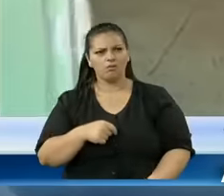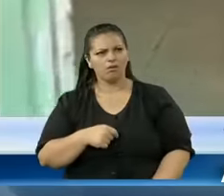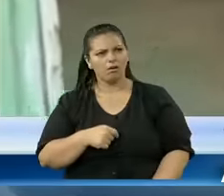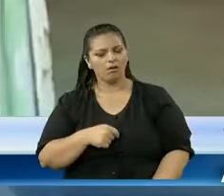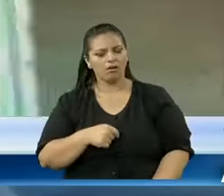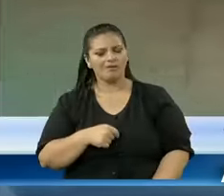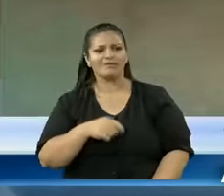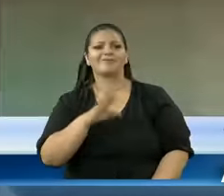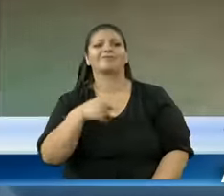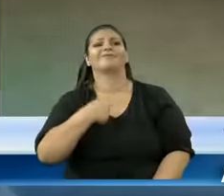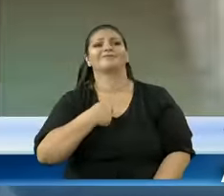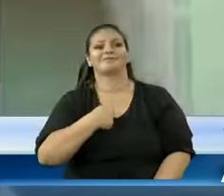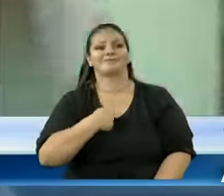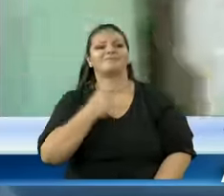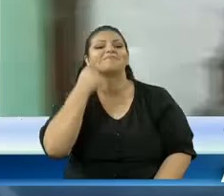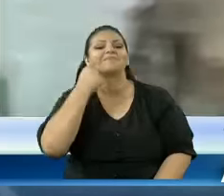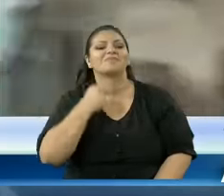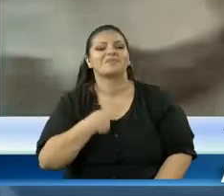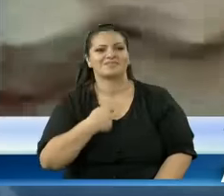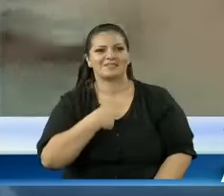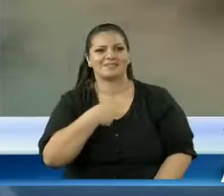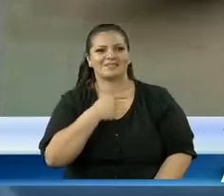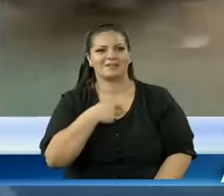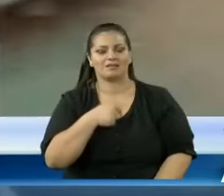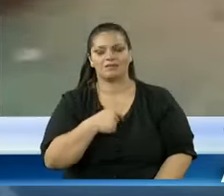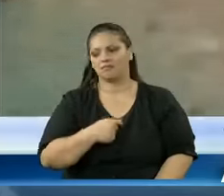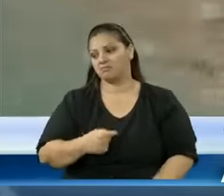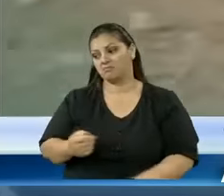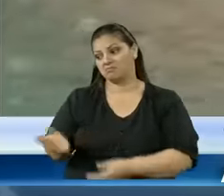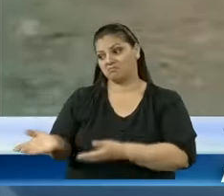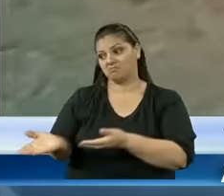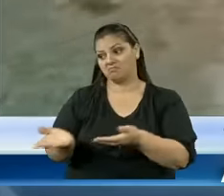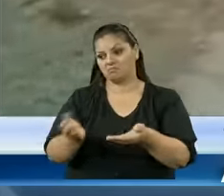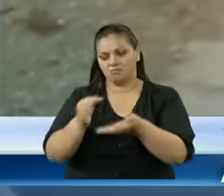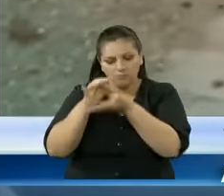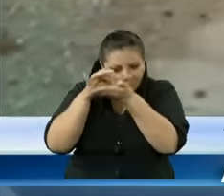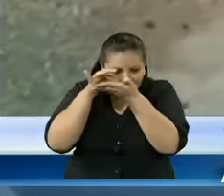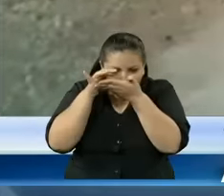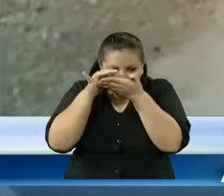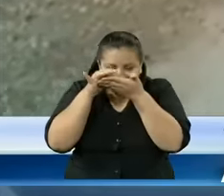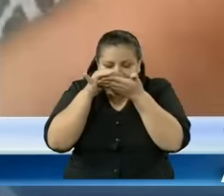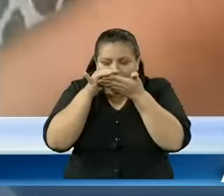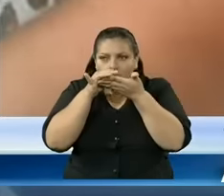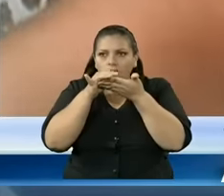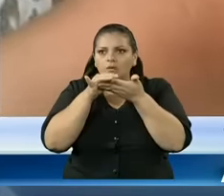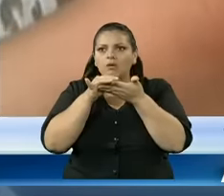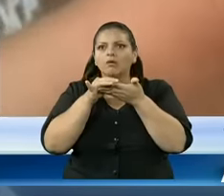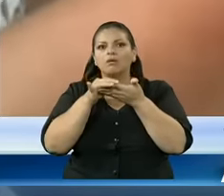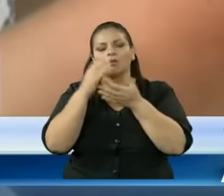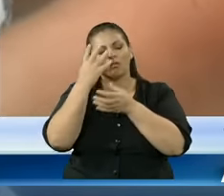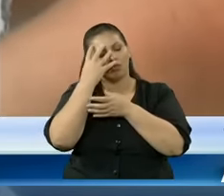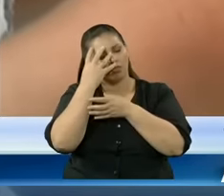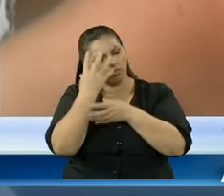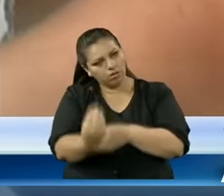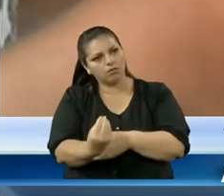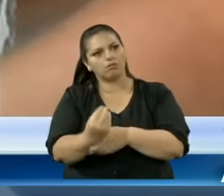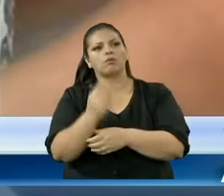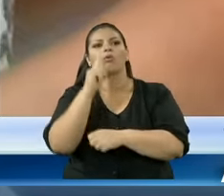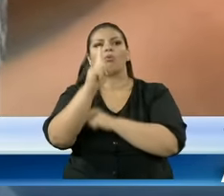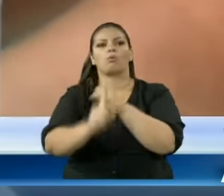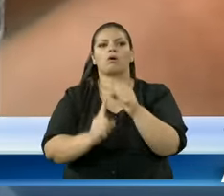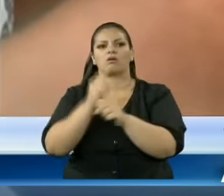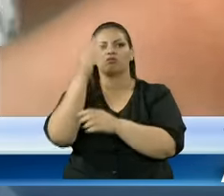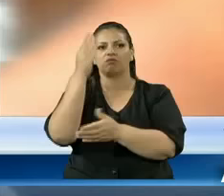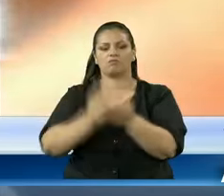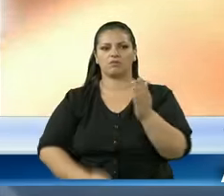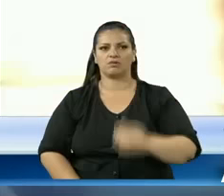que abandonó los estudios, la casa donde vive con su madre y otros anhelos naturales de su pubertad, hoy